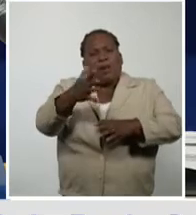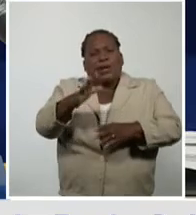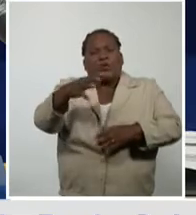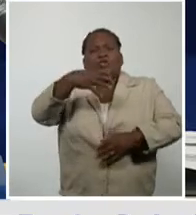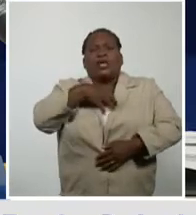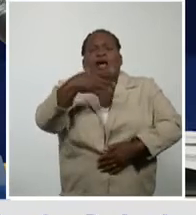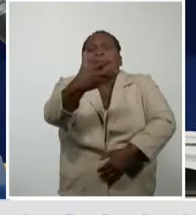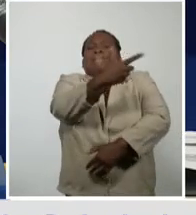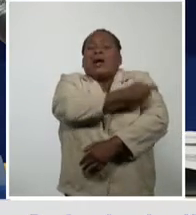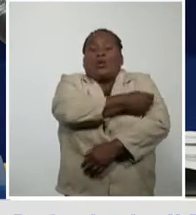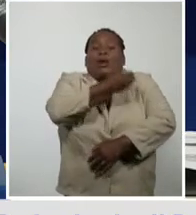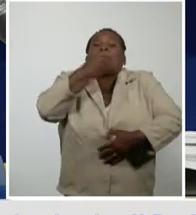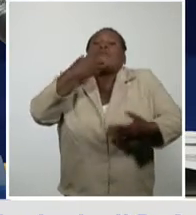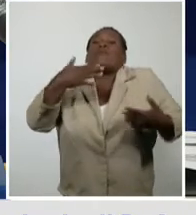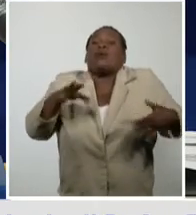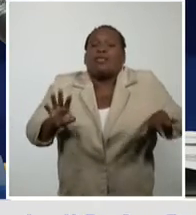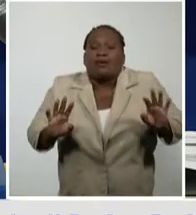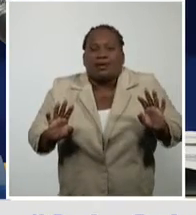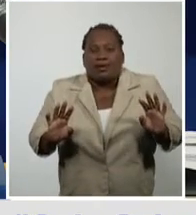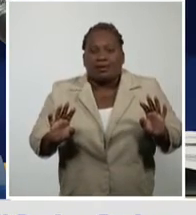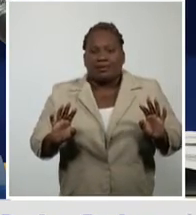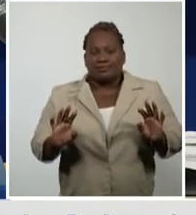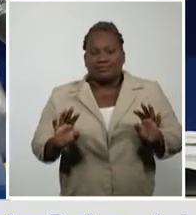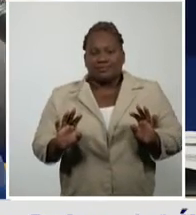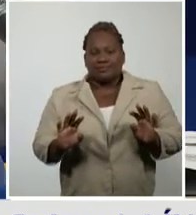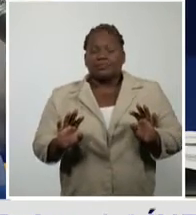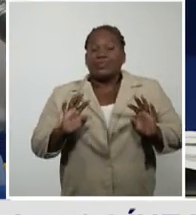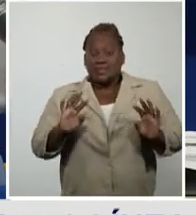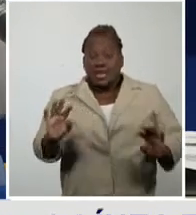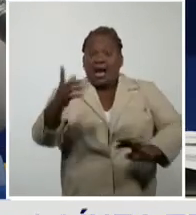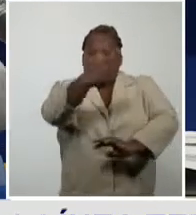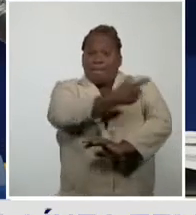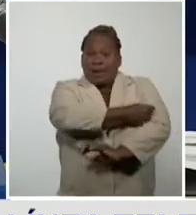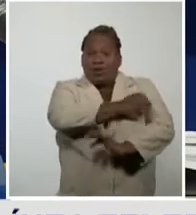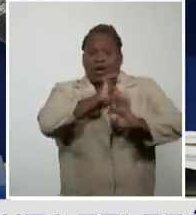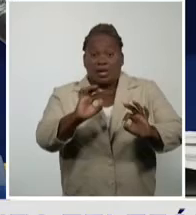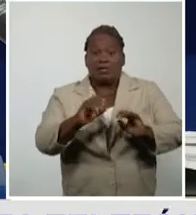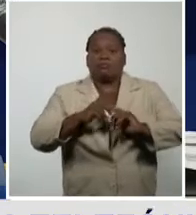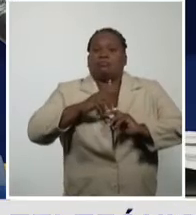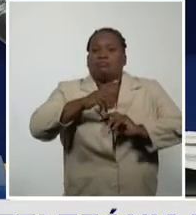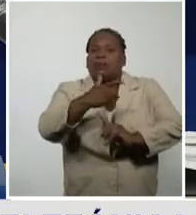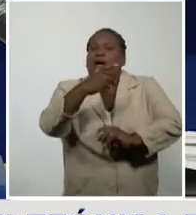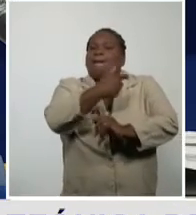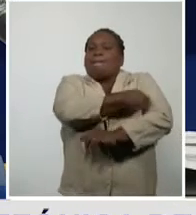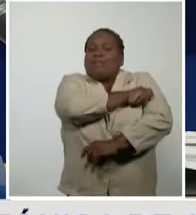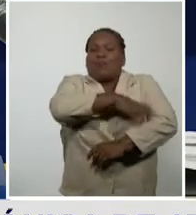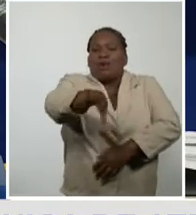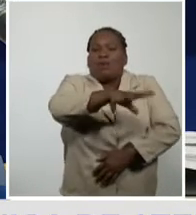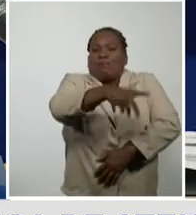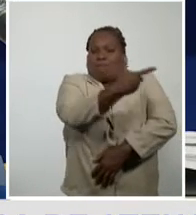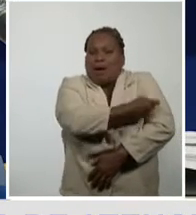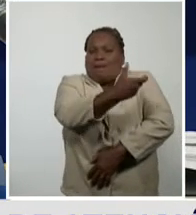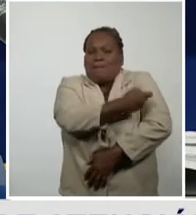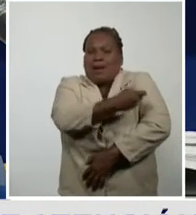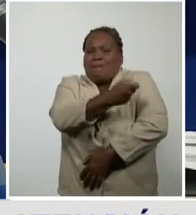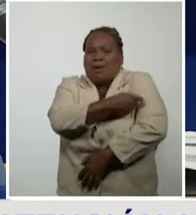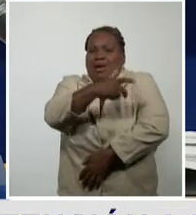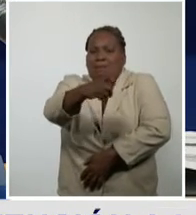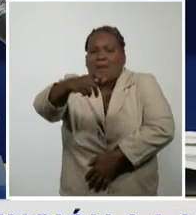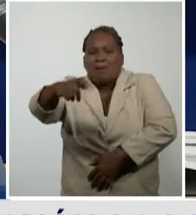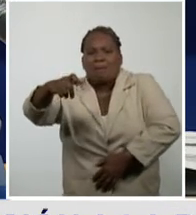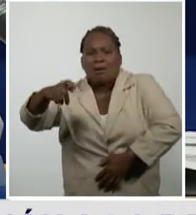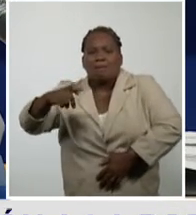vacuna. Y bueno, entonces, si es efectiva, se inmunizará la población, como hacemos todos los años para